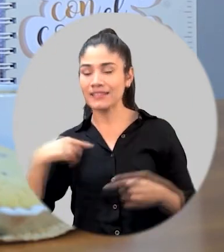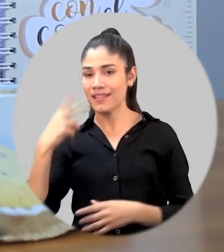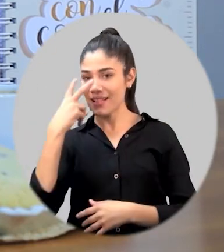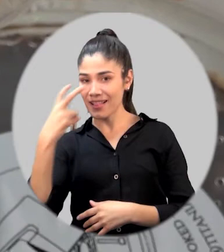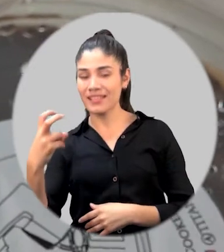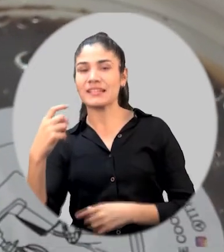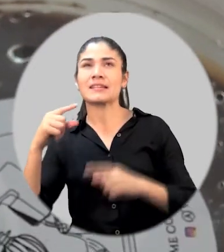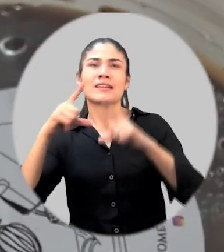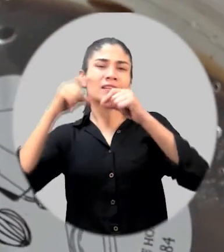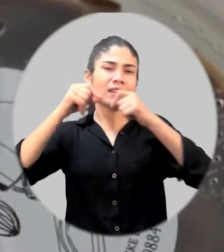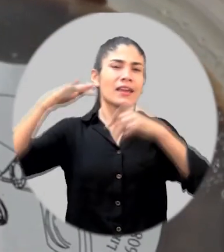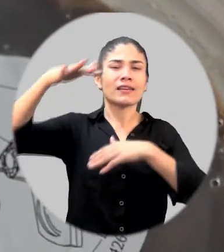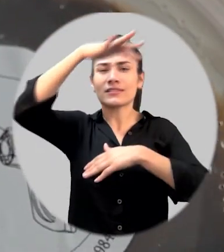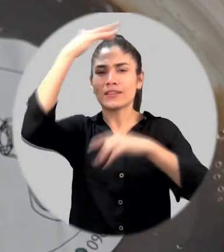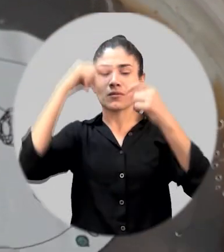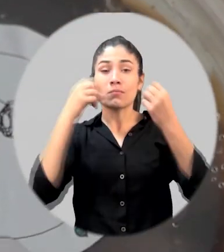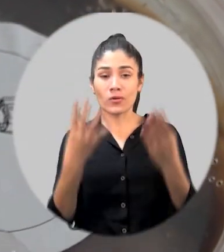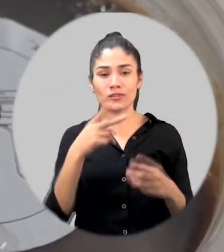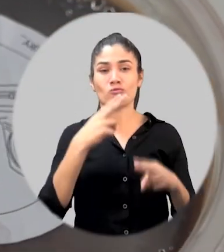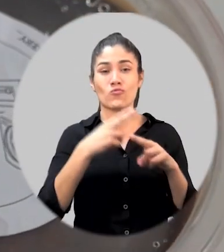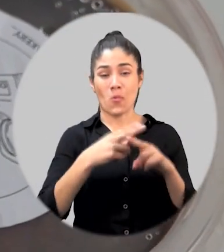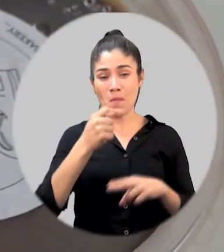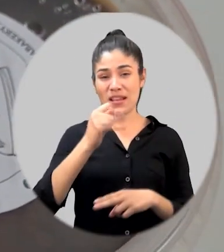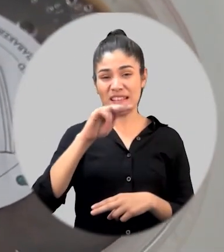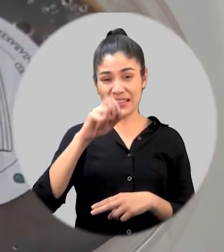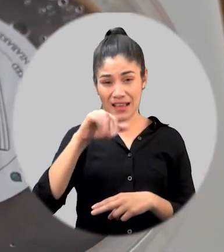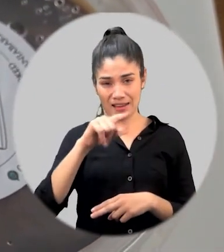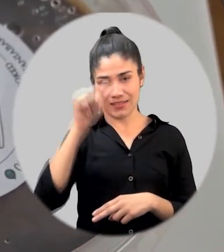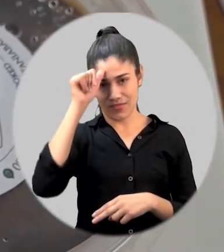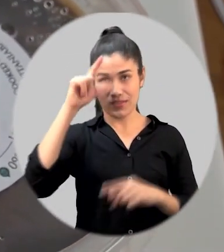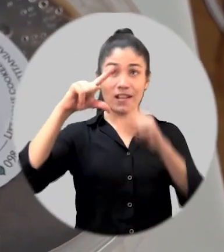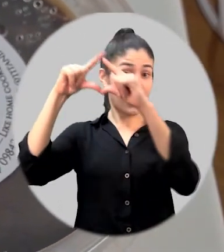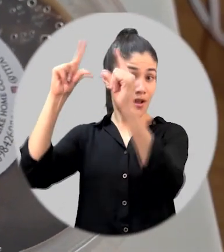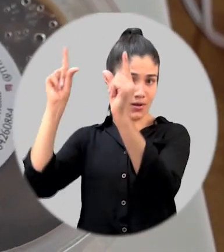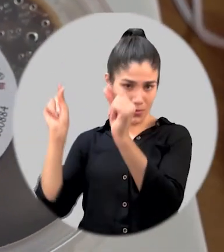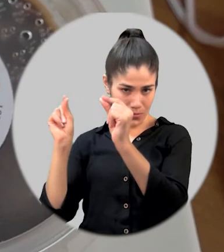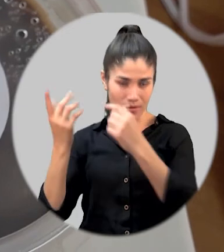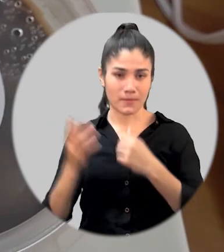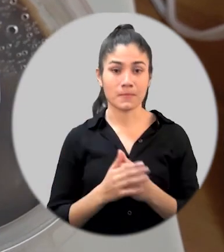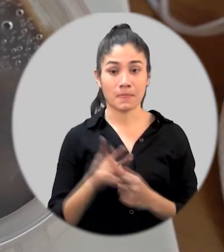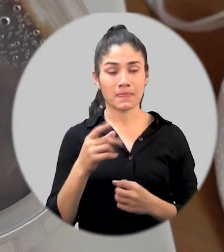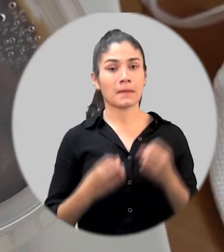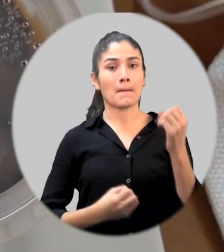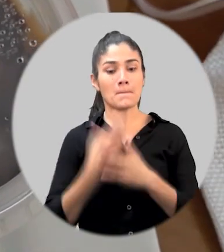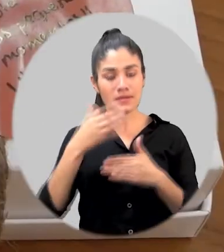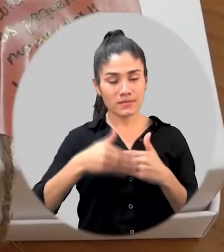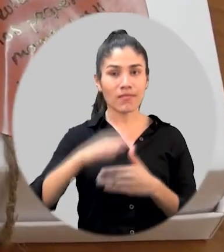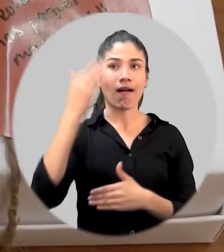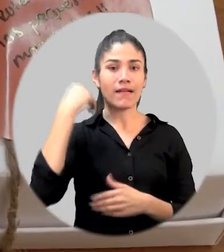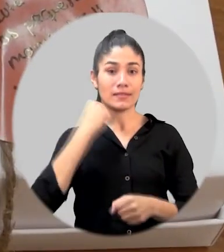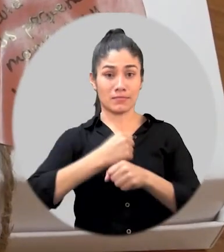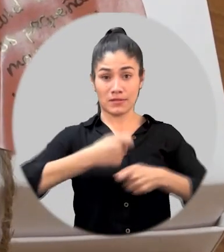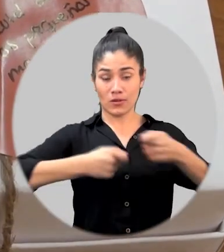una luna. Entonces por eso Titania Bakery. Y empecé con Titania oficialmente en octubre de